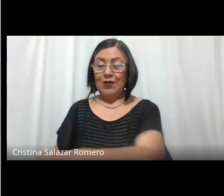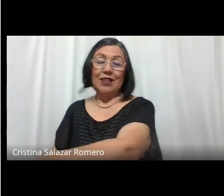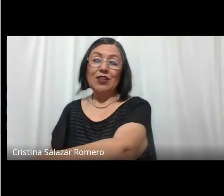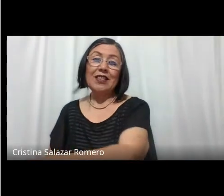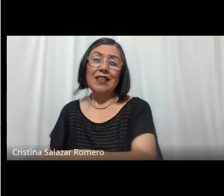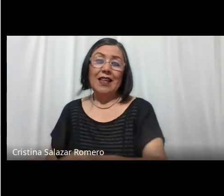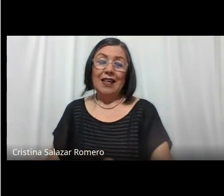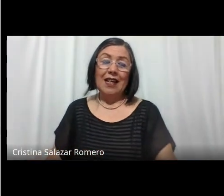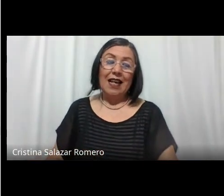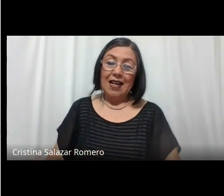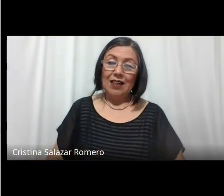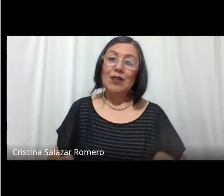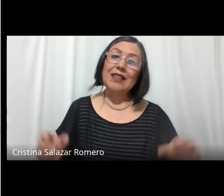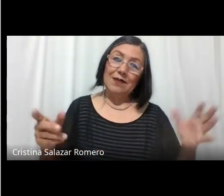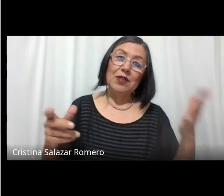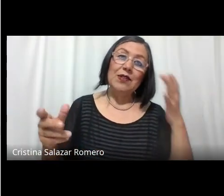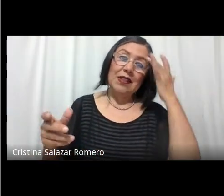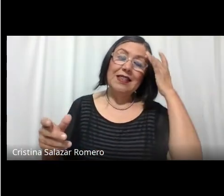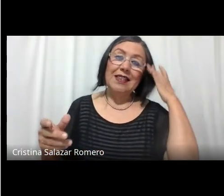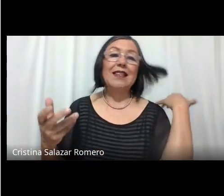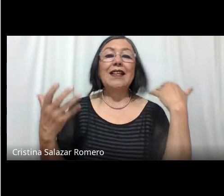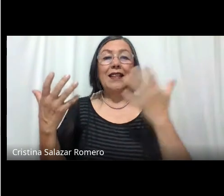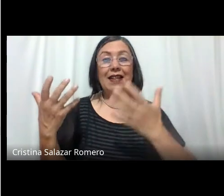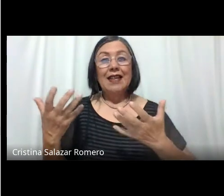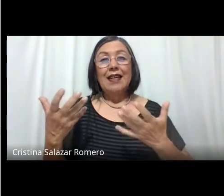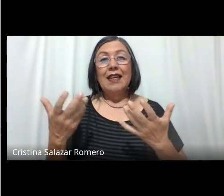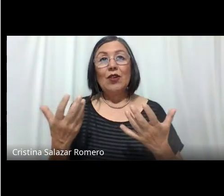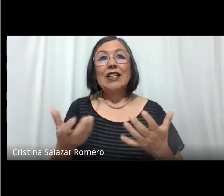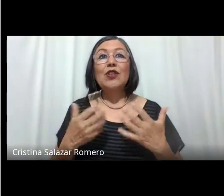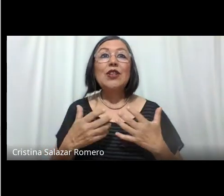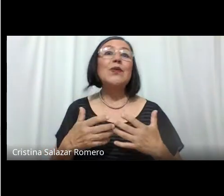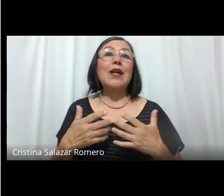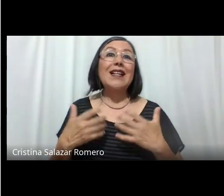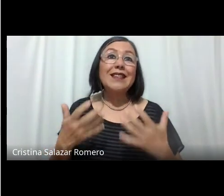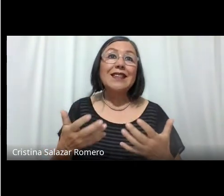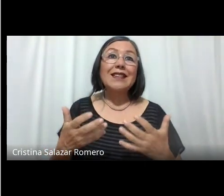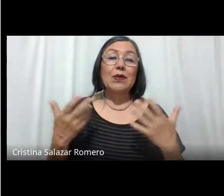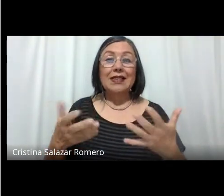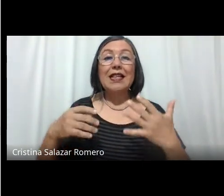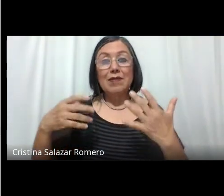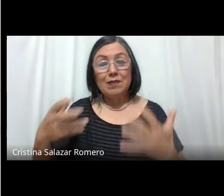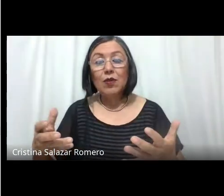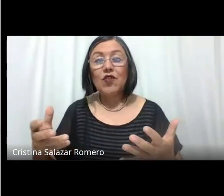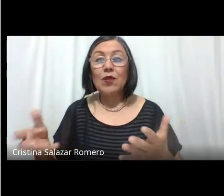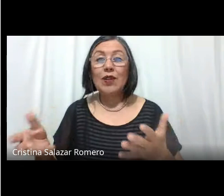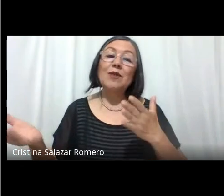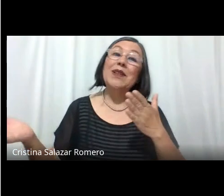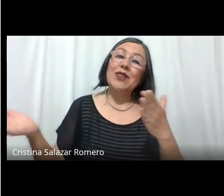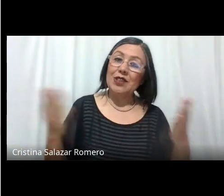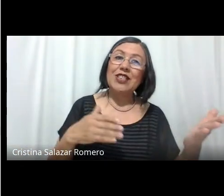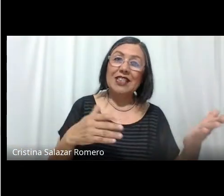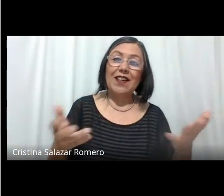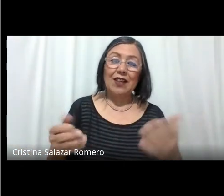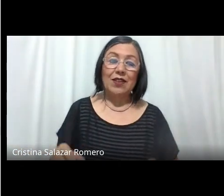Bueno, entonces, algo que debemos entender que en ocasiones hay señas que utilizan la misma configuración, pero